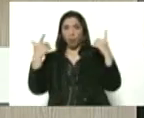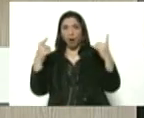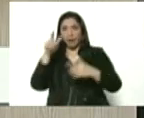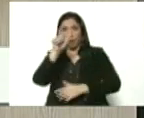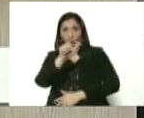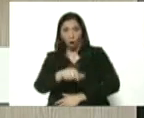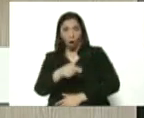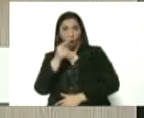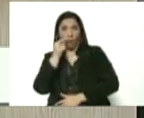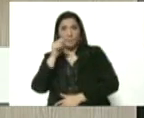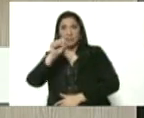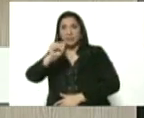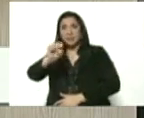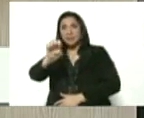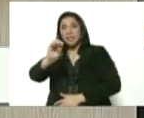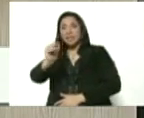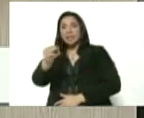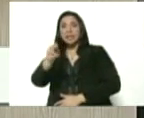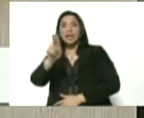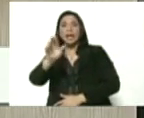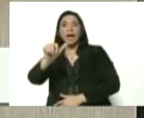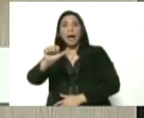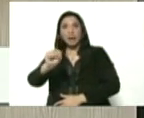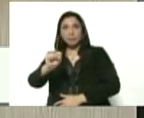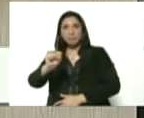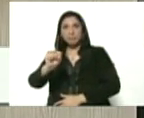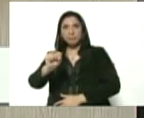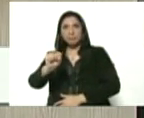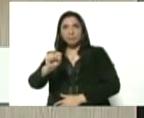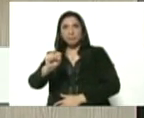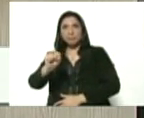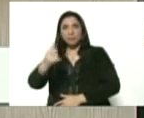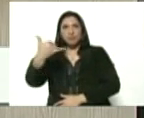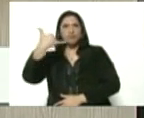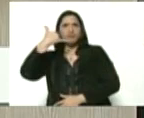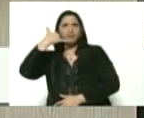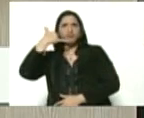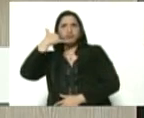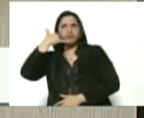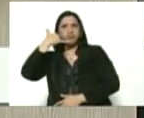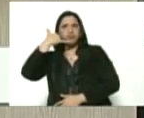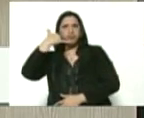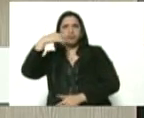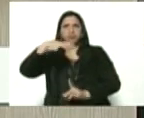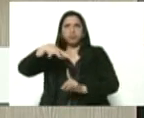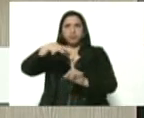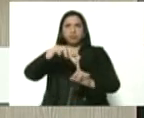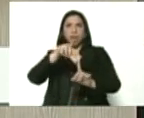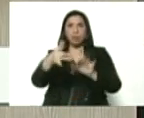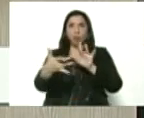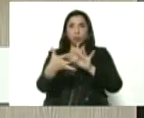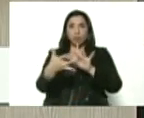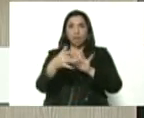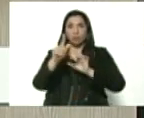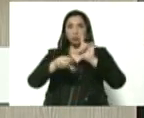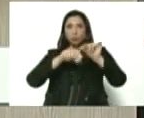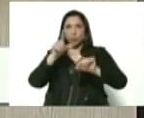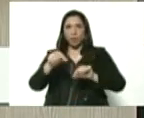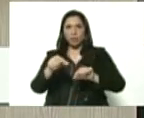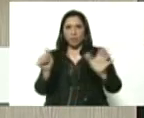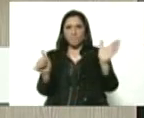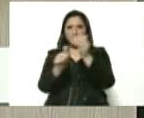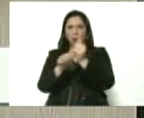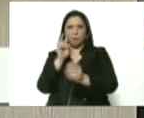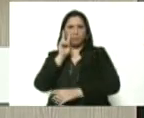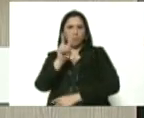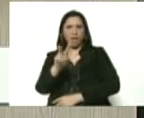Sequea abre un teléfono satelital, un teléfono, y ahí se conecta y por Twitter se entera